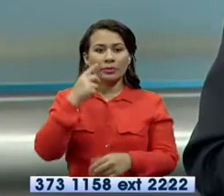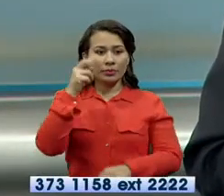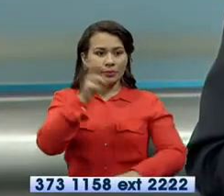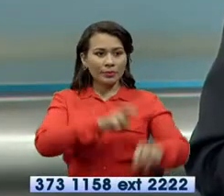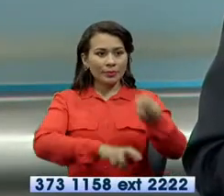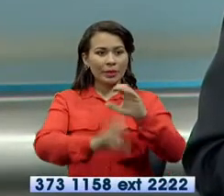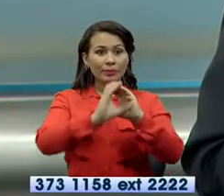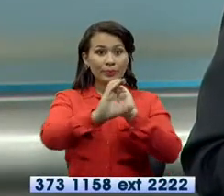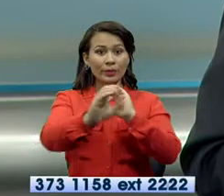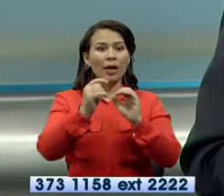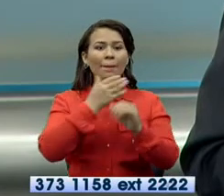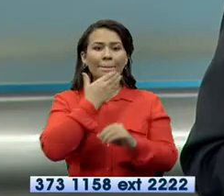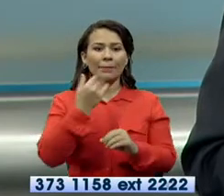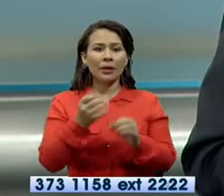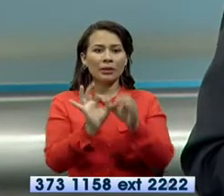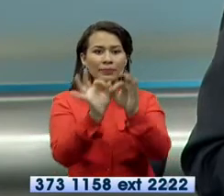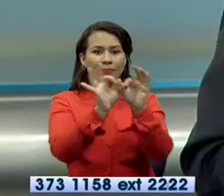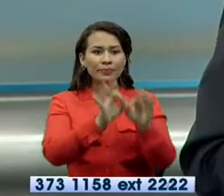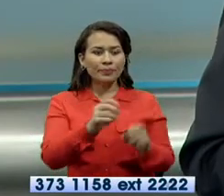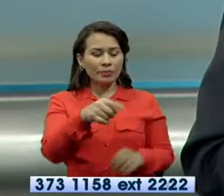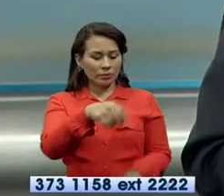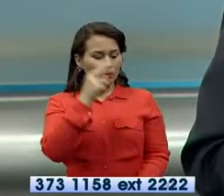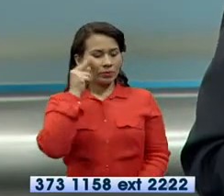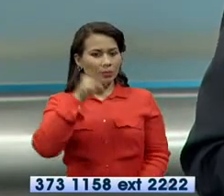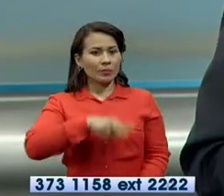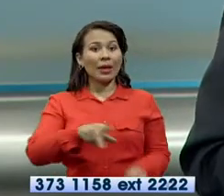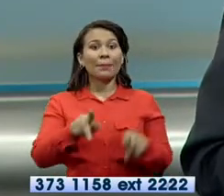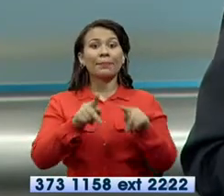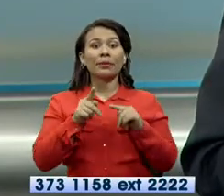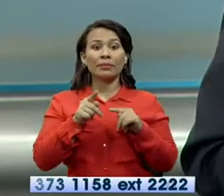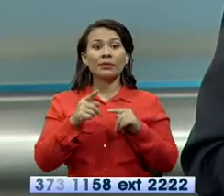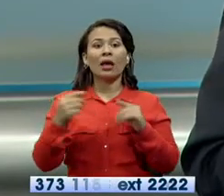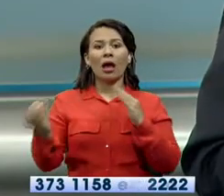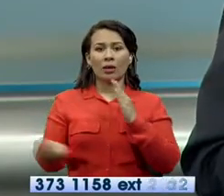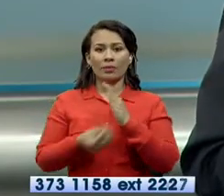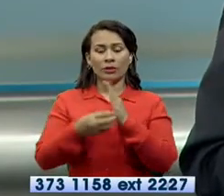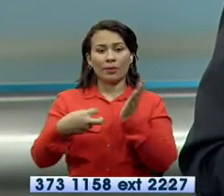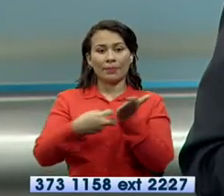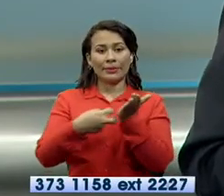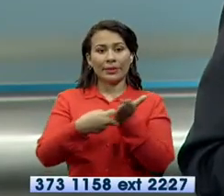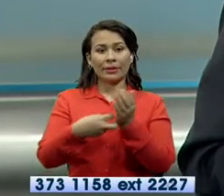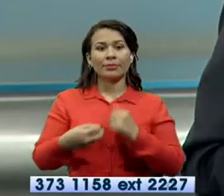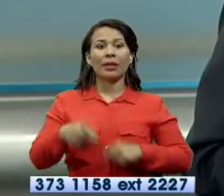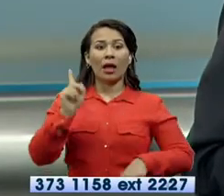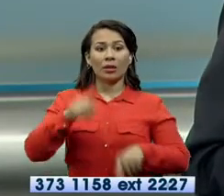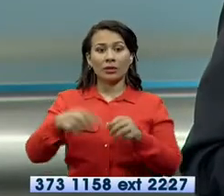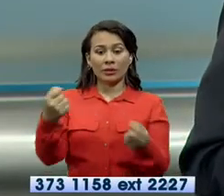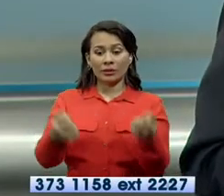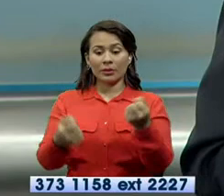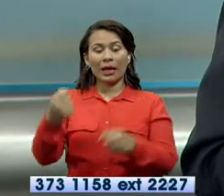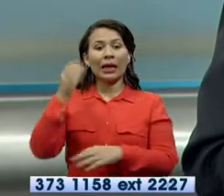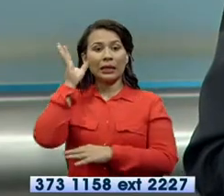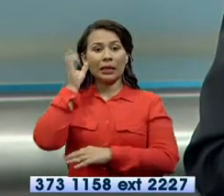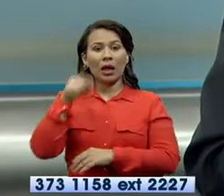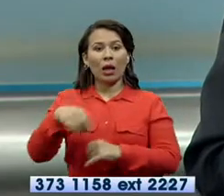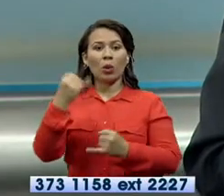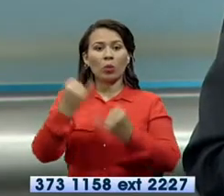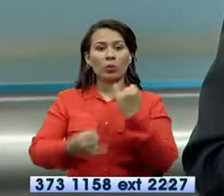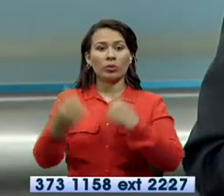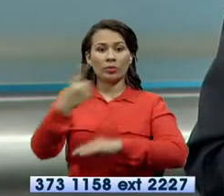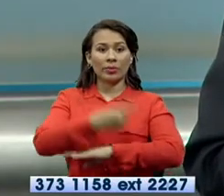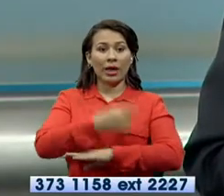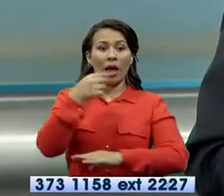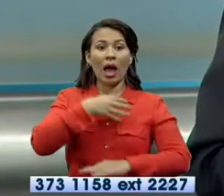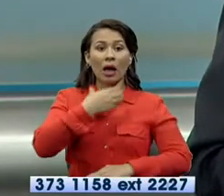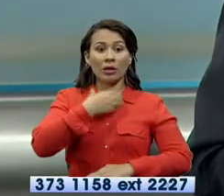de mejoras del estándar de calidad que les permitiría el incremento en el pasaje. Los conductores tienen hasta los últimos días de agosto